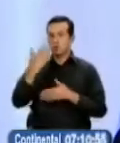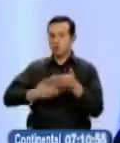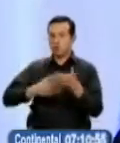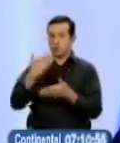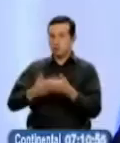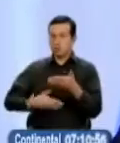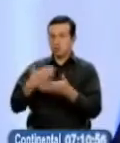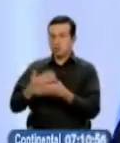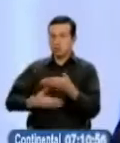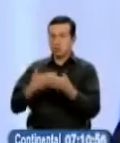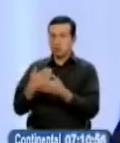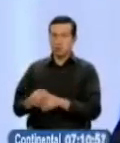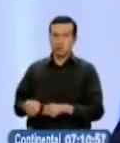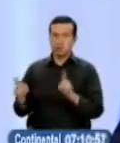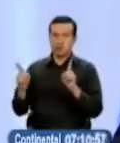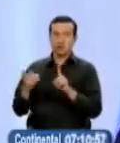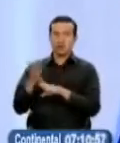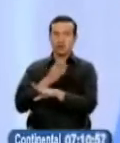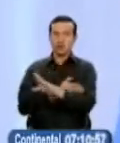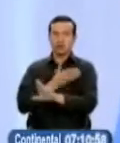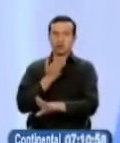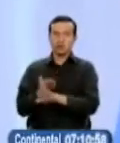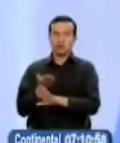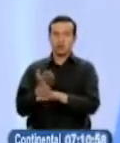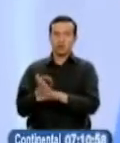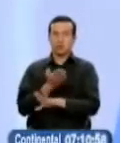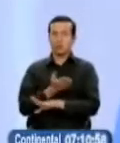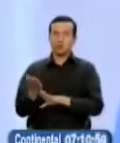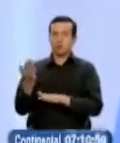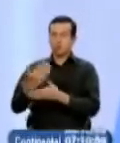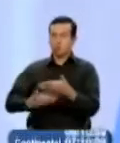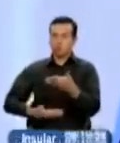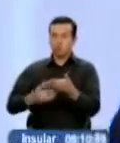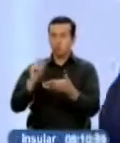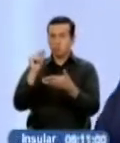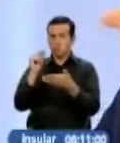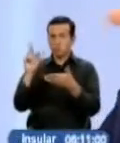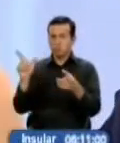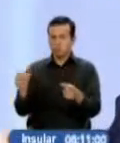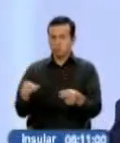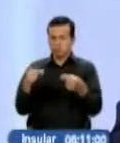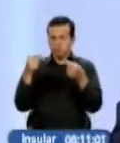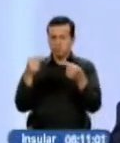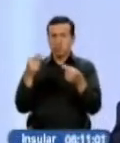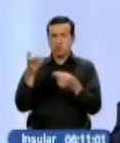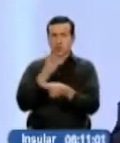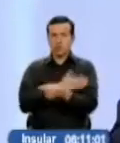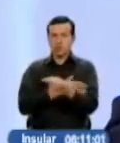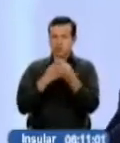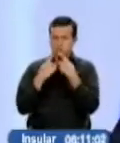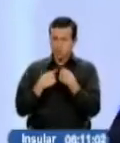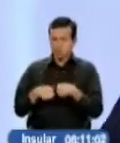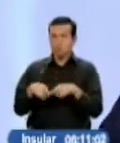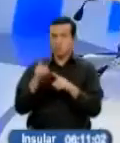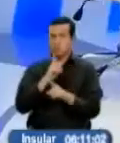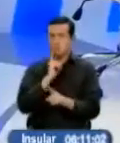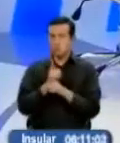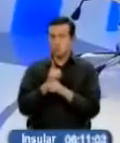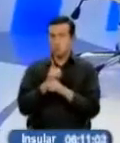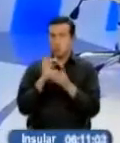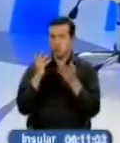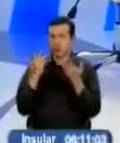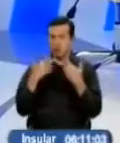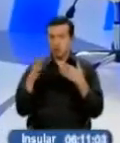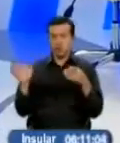distinto a lo que inicialmente propusieron, que era un documento de pocas páginas que algún momento comentamos aquí mismo. Lo comentamos en Ahora sí, ya